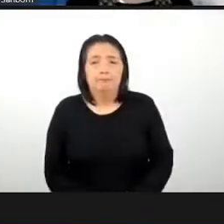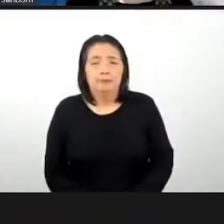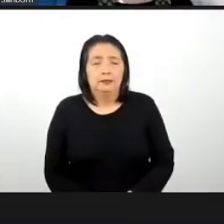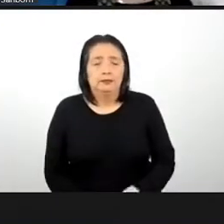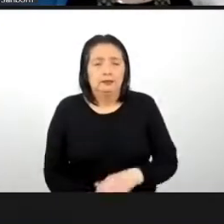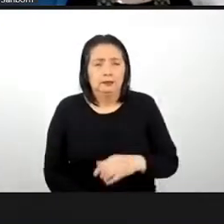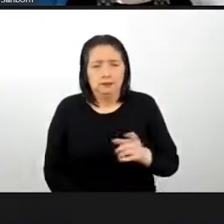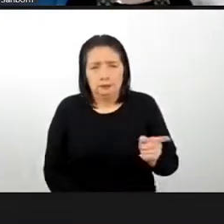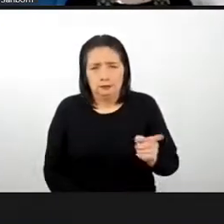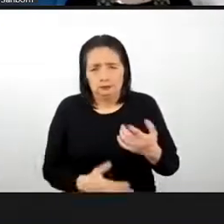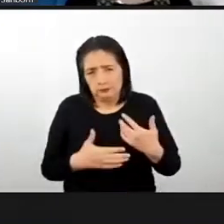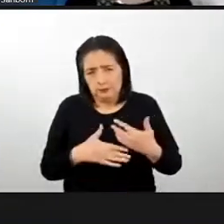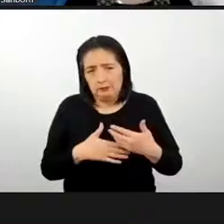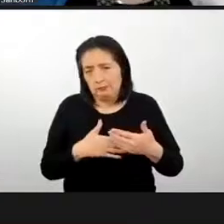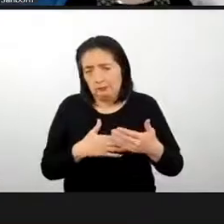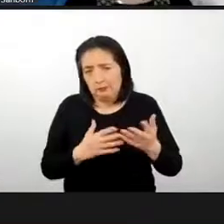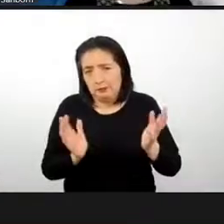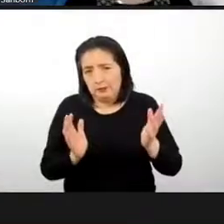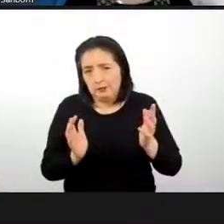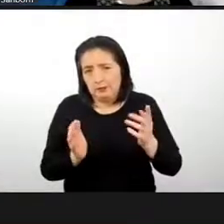ladran, luego cabalgamos, ¿no? Es decir,